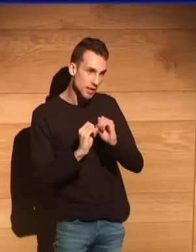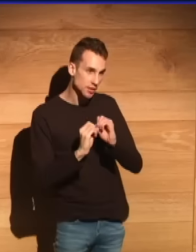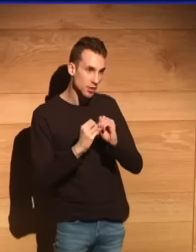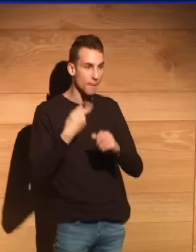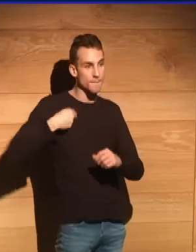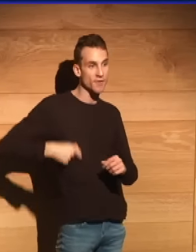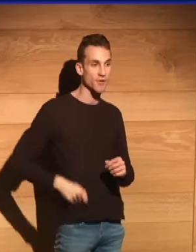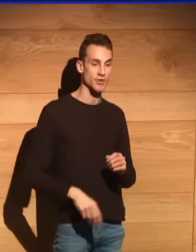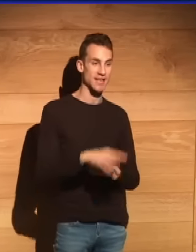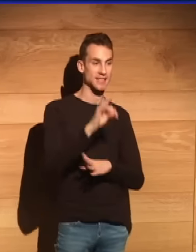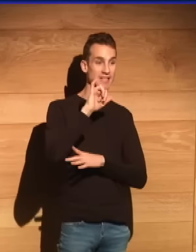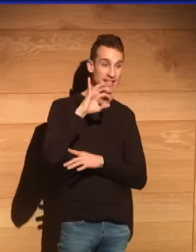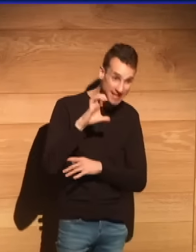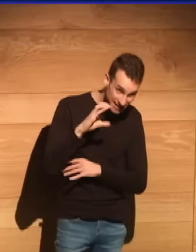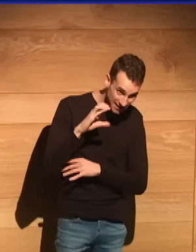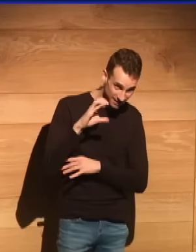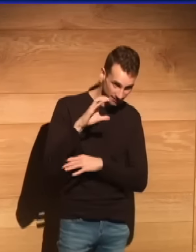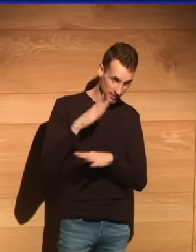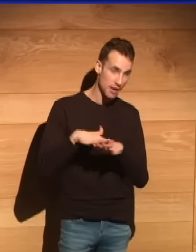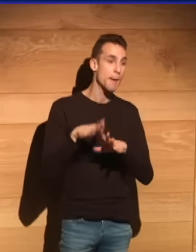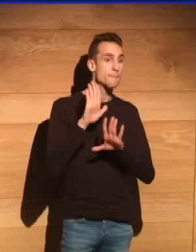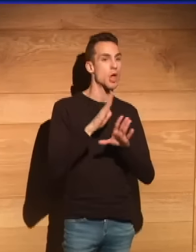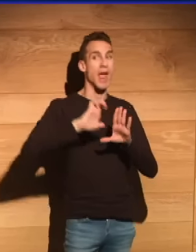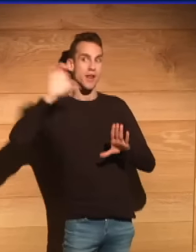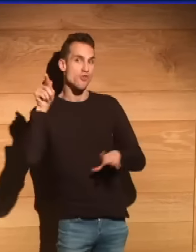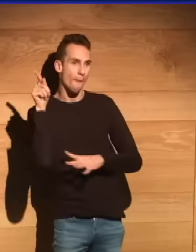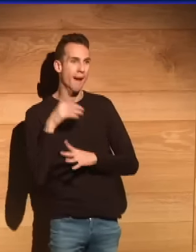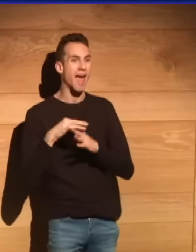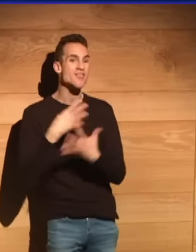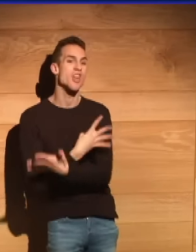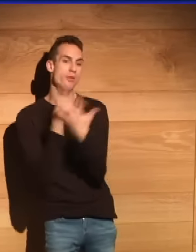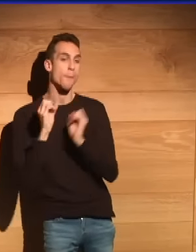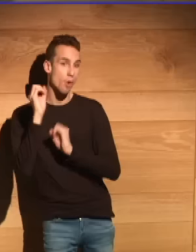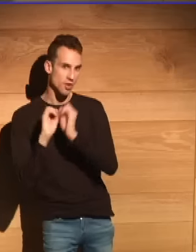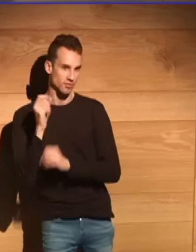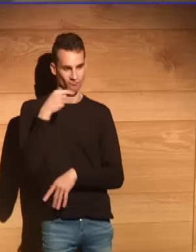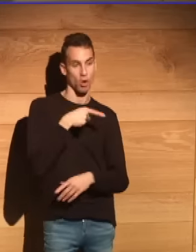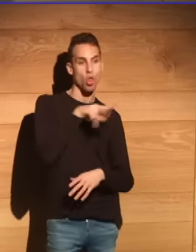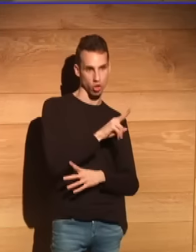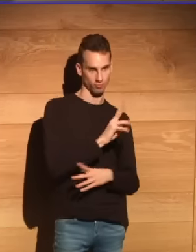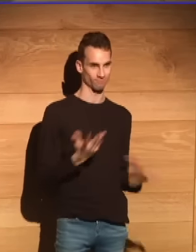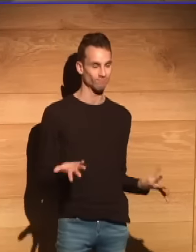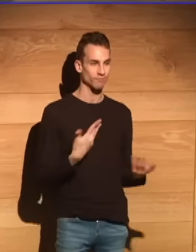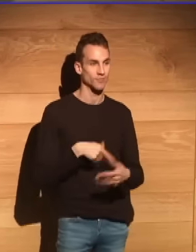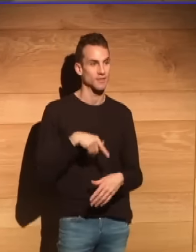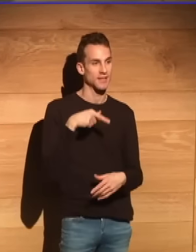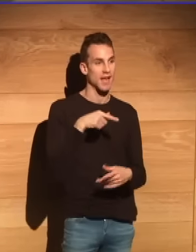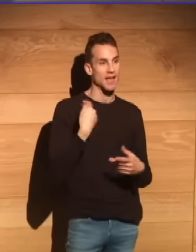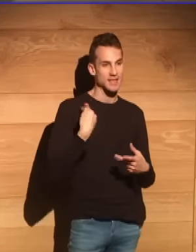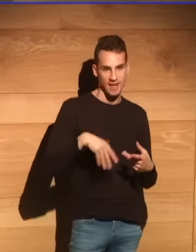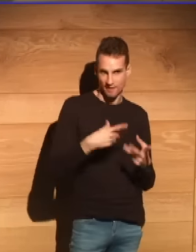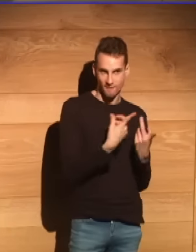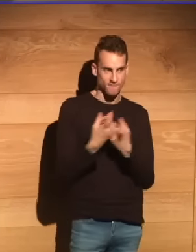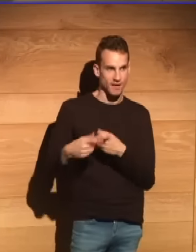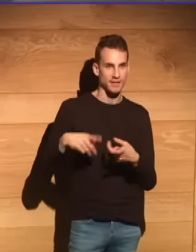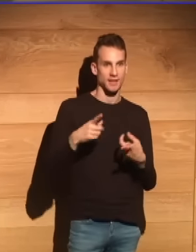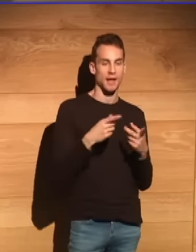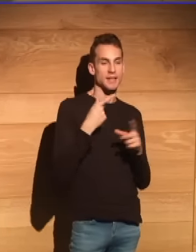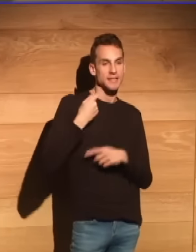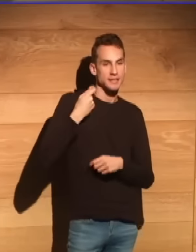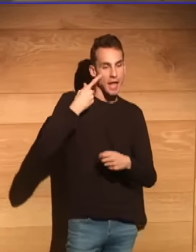de promedio europeo, o sea, 2 contra el 19. Ahí tenemos un gap de profesionales especialistas en inteligencia artificial, en